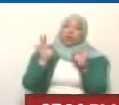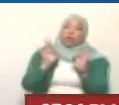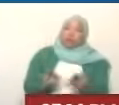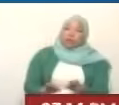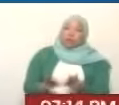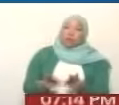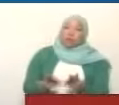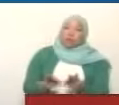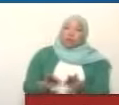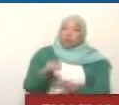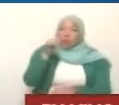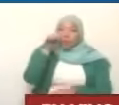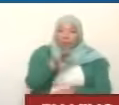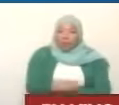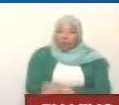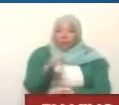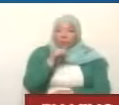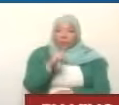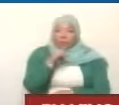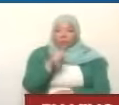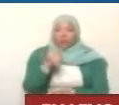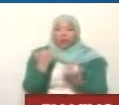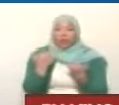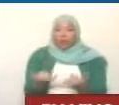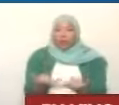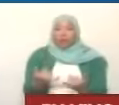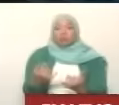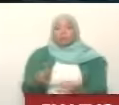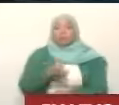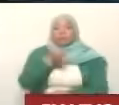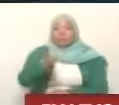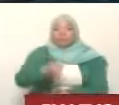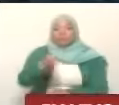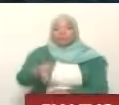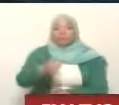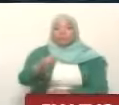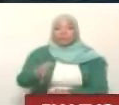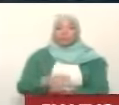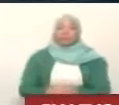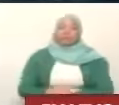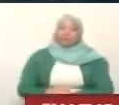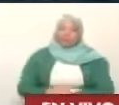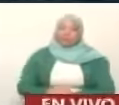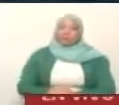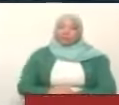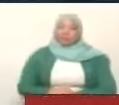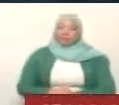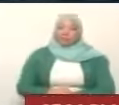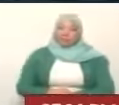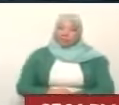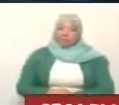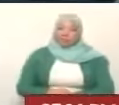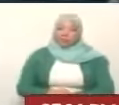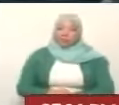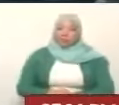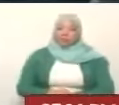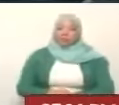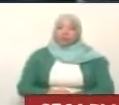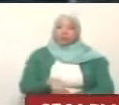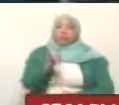conquistó el poder por ahora y para siempre. y seguirá en el poder el